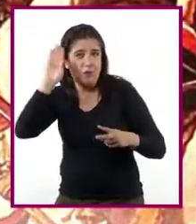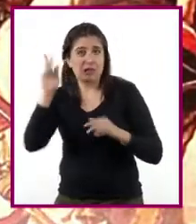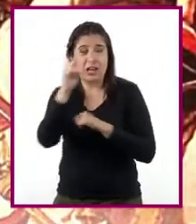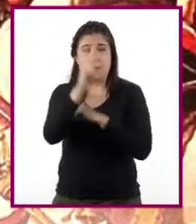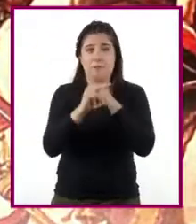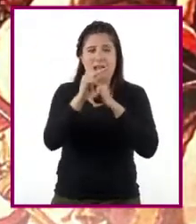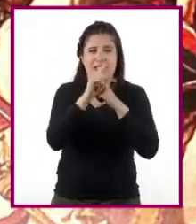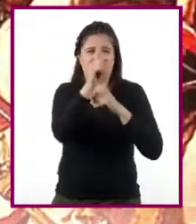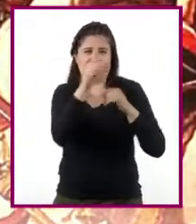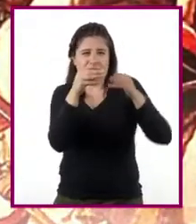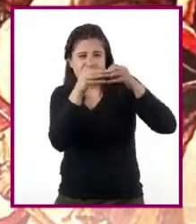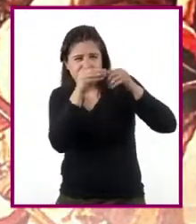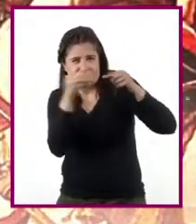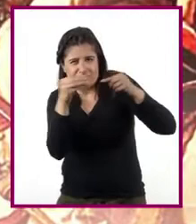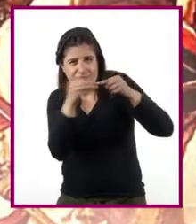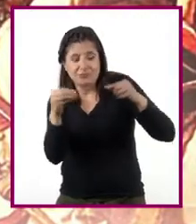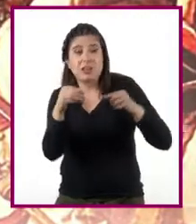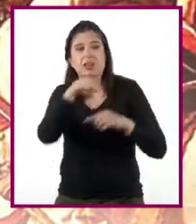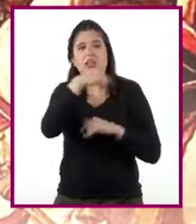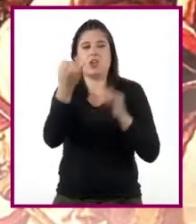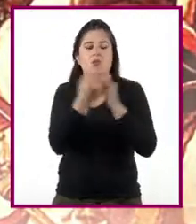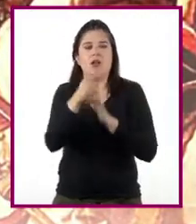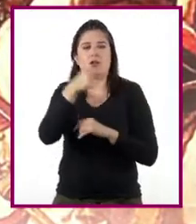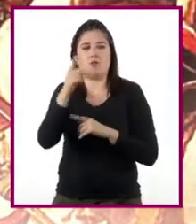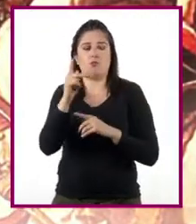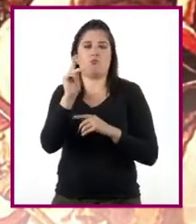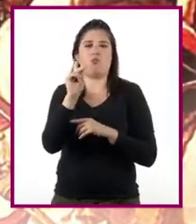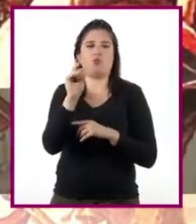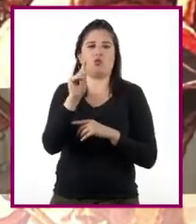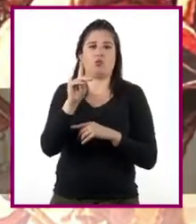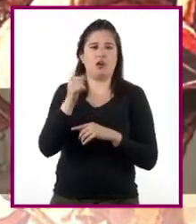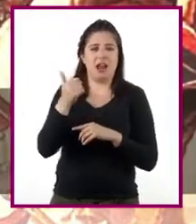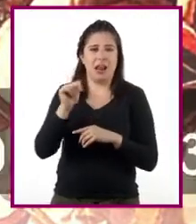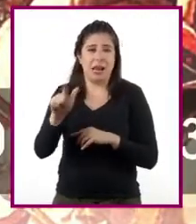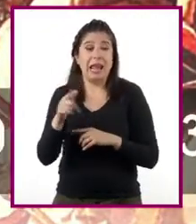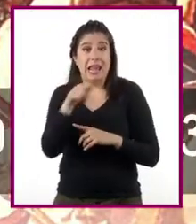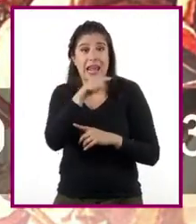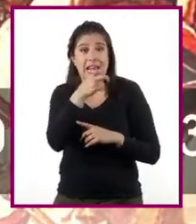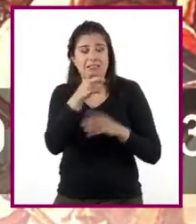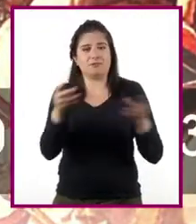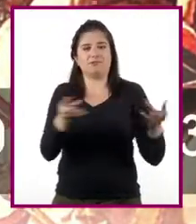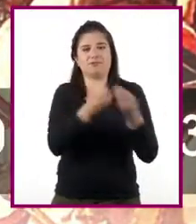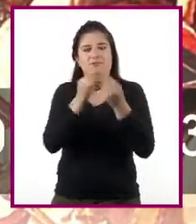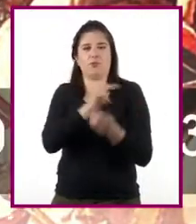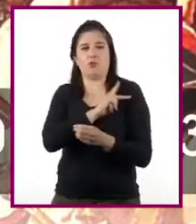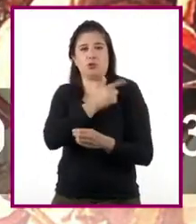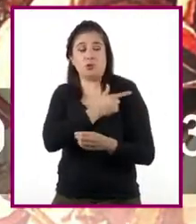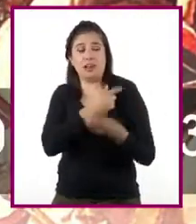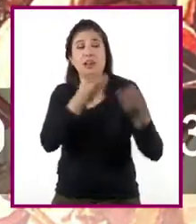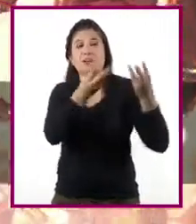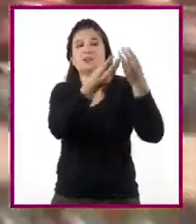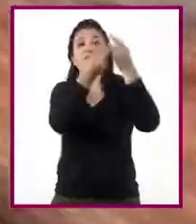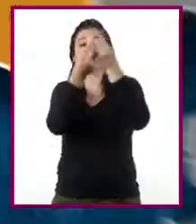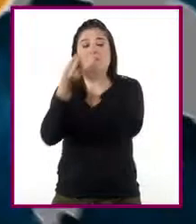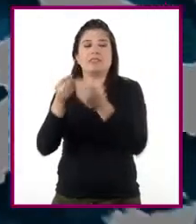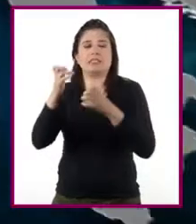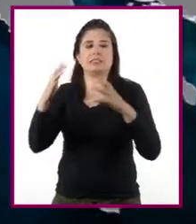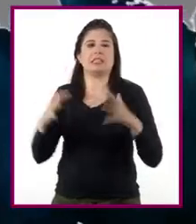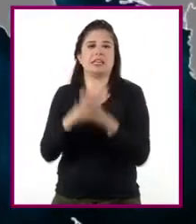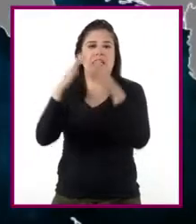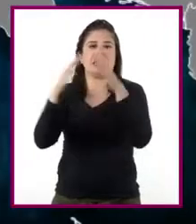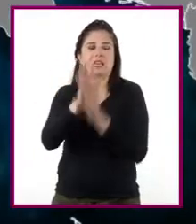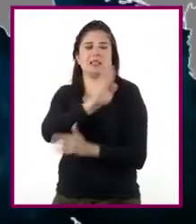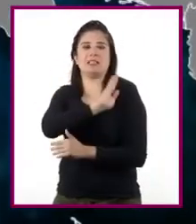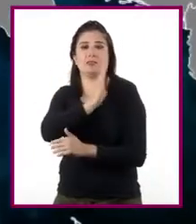Países Bajos y Portugal confrontaron a España en la llamada Guerra de Sucesión Española. En